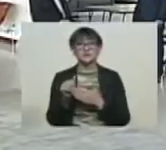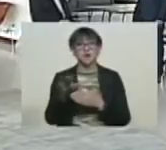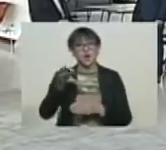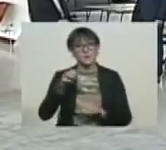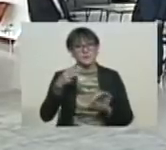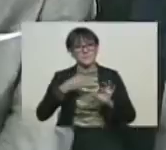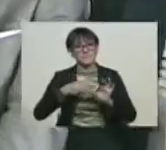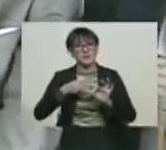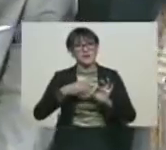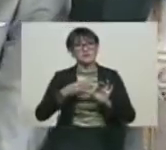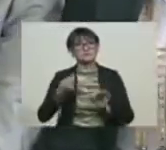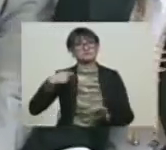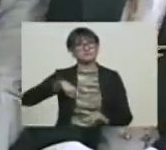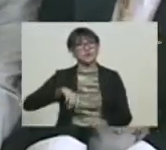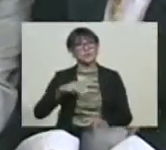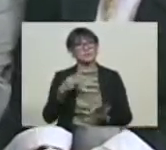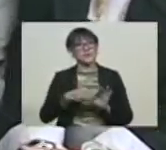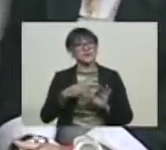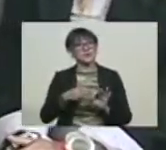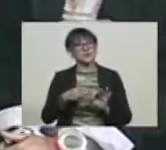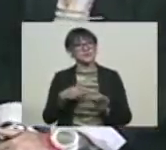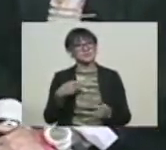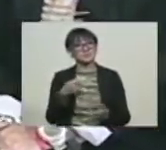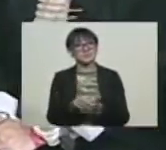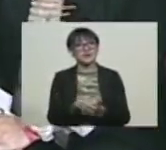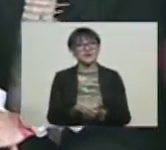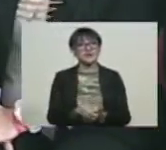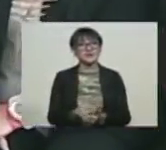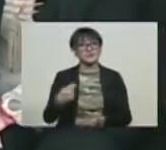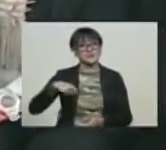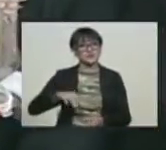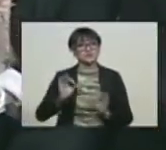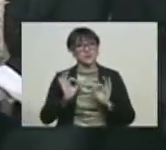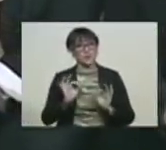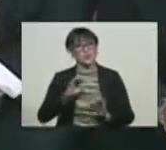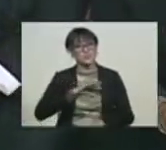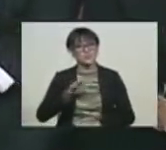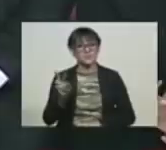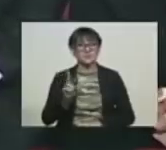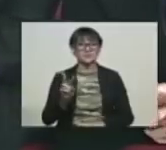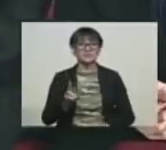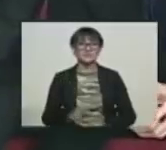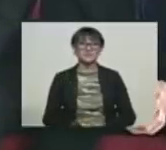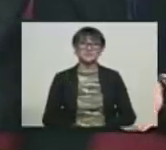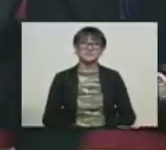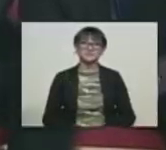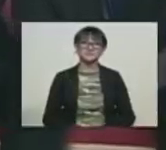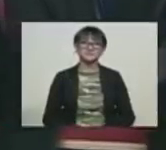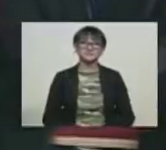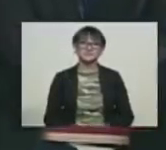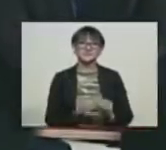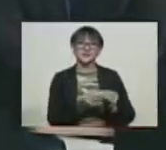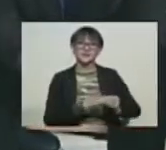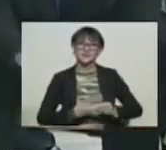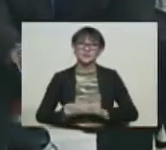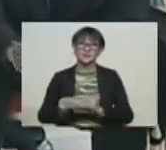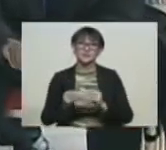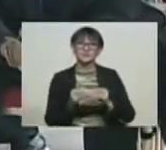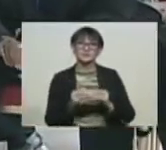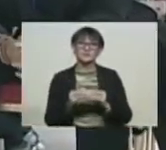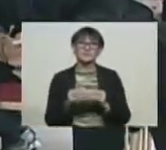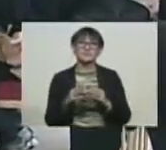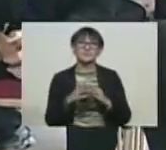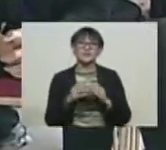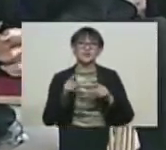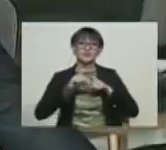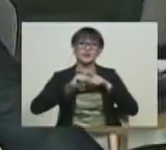compren Petro e inviertan en Petro. Inversión segura en Venezuela. Para recuperar todo